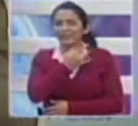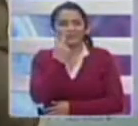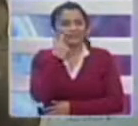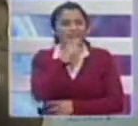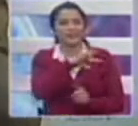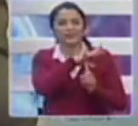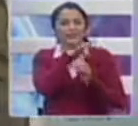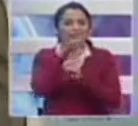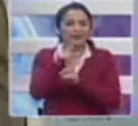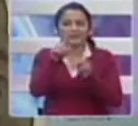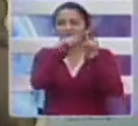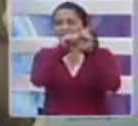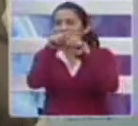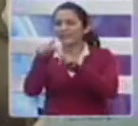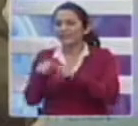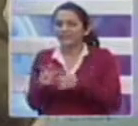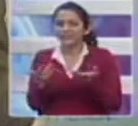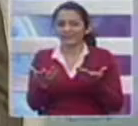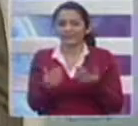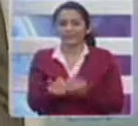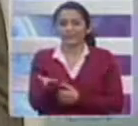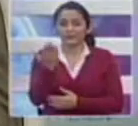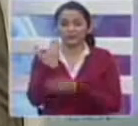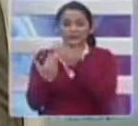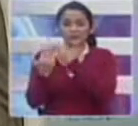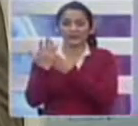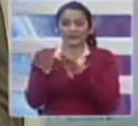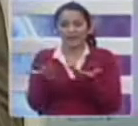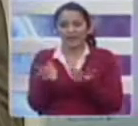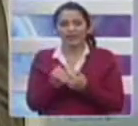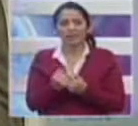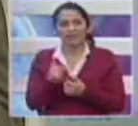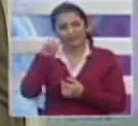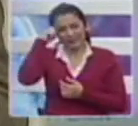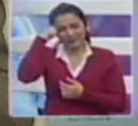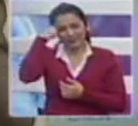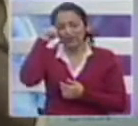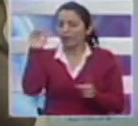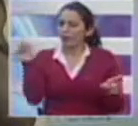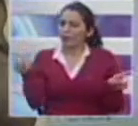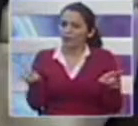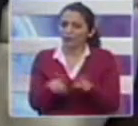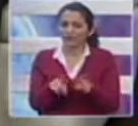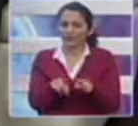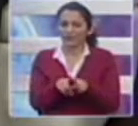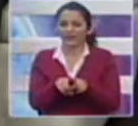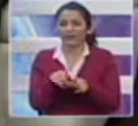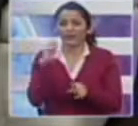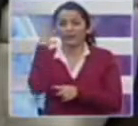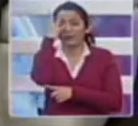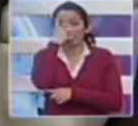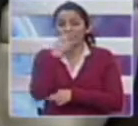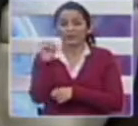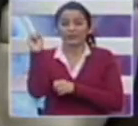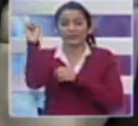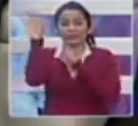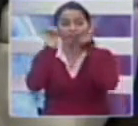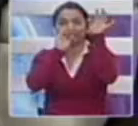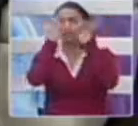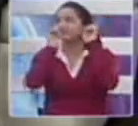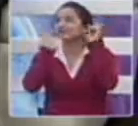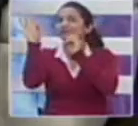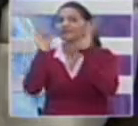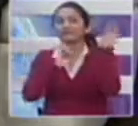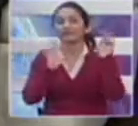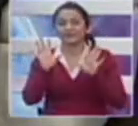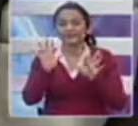vaya, que lo celebre así como fue en el Festival de las Luces, por ejemplo. Entonces, ese festival fue espectacular. Fue espectacular y ojalá se lo